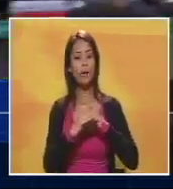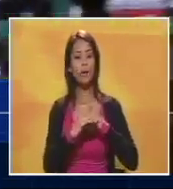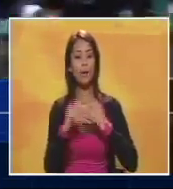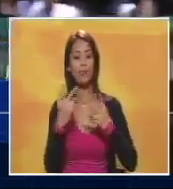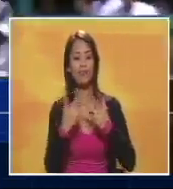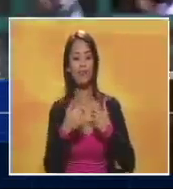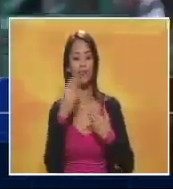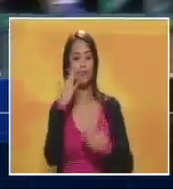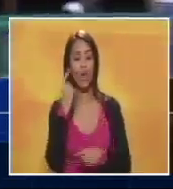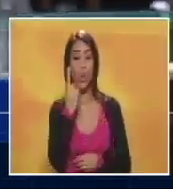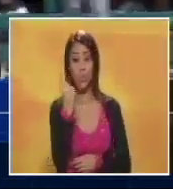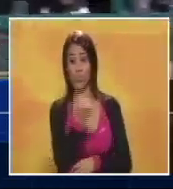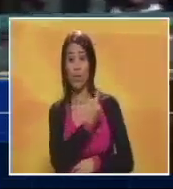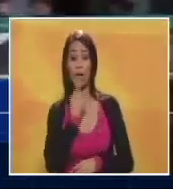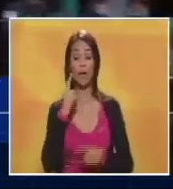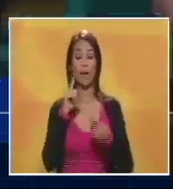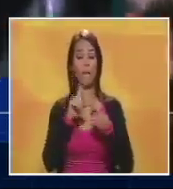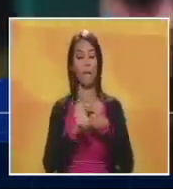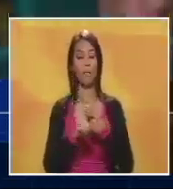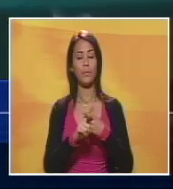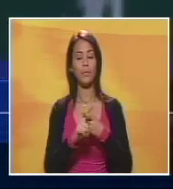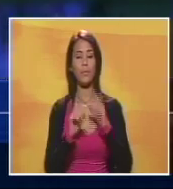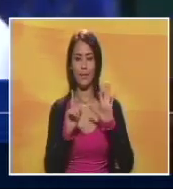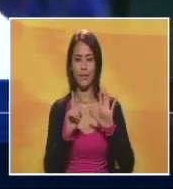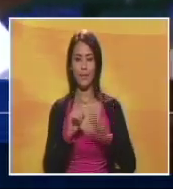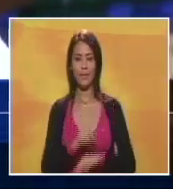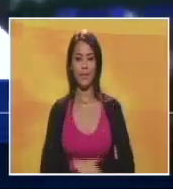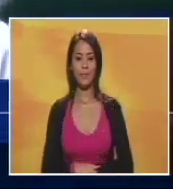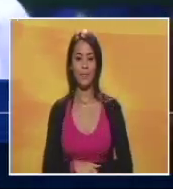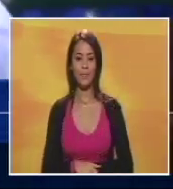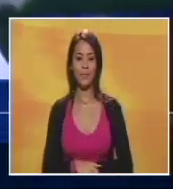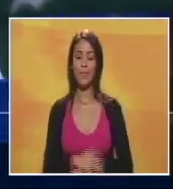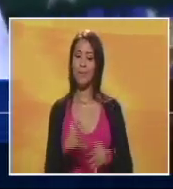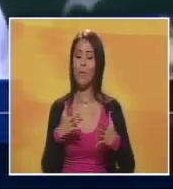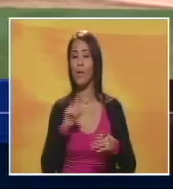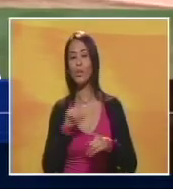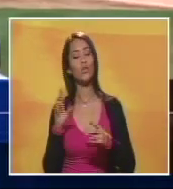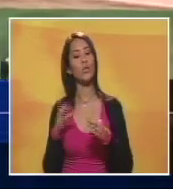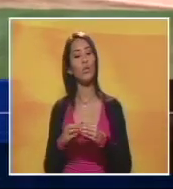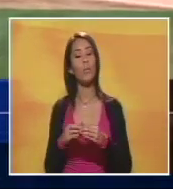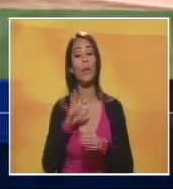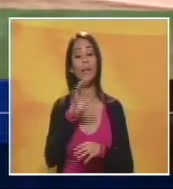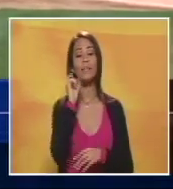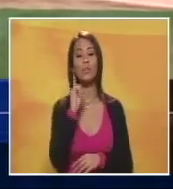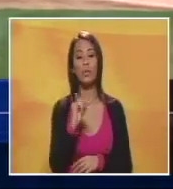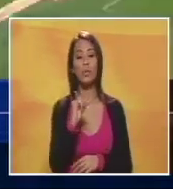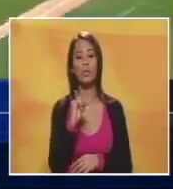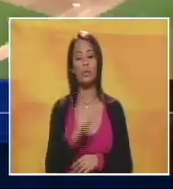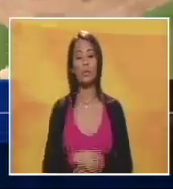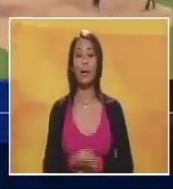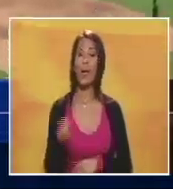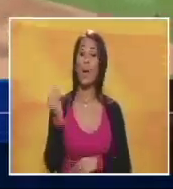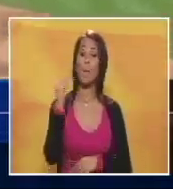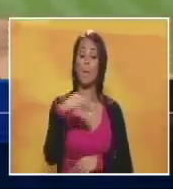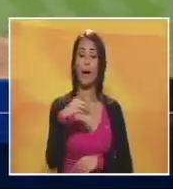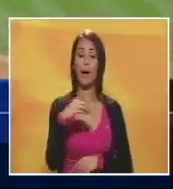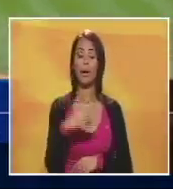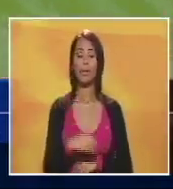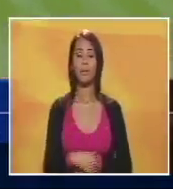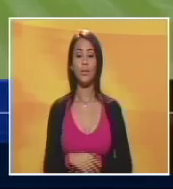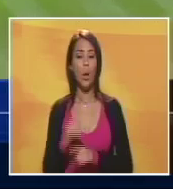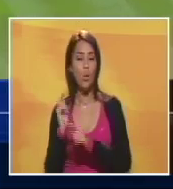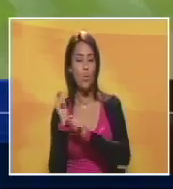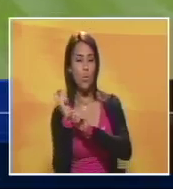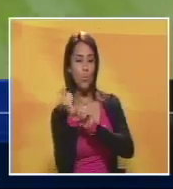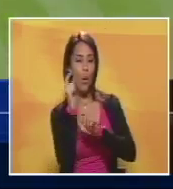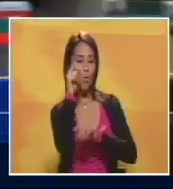productor de una rayita al jardín izquierdo. Ya con la pizarra a favor de Detroit en el quinto, Víctor Martínez amplió la ventaja con este imparable impulsor